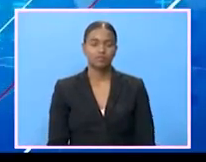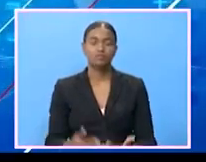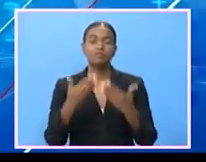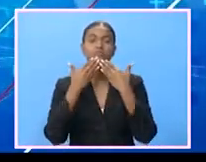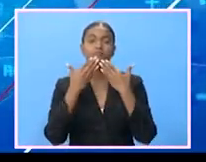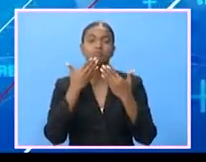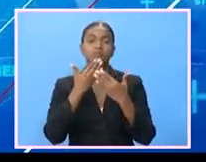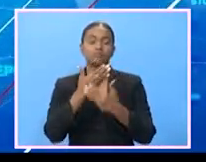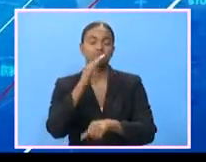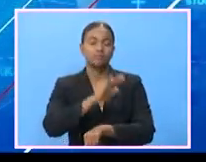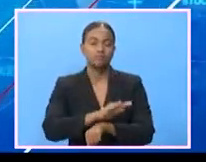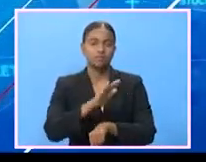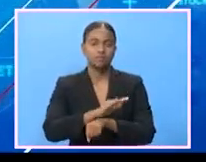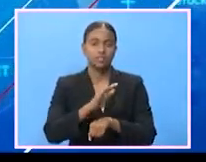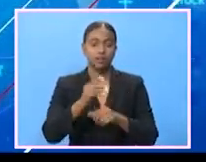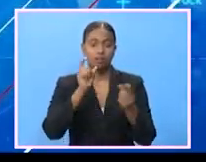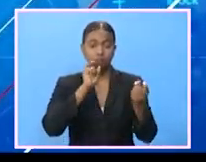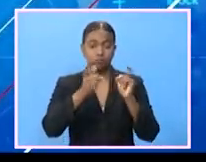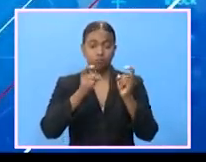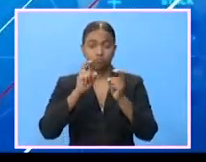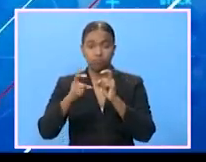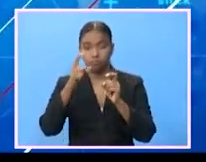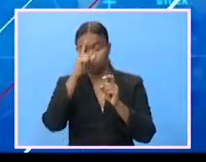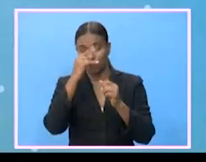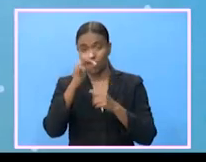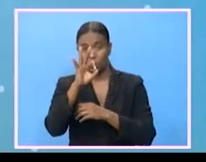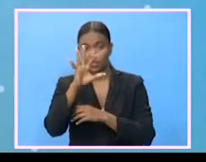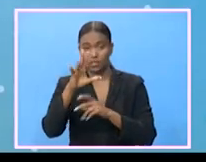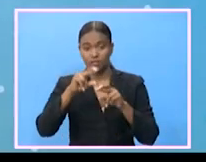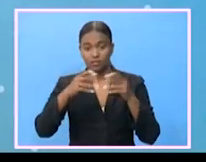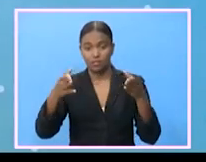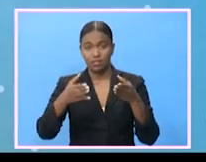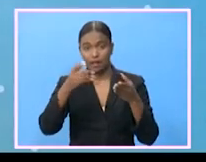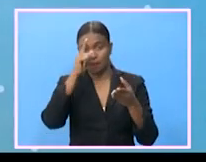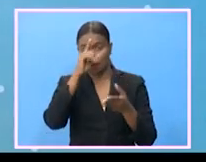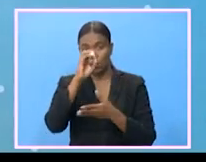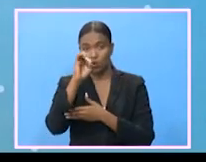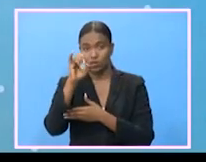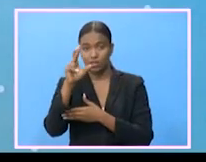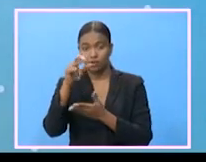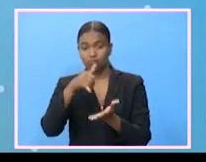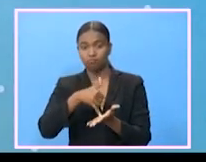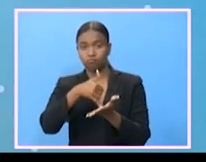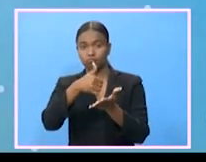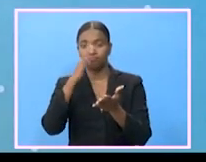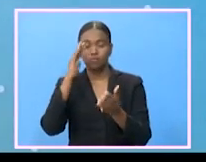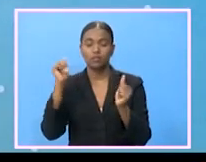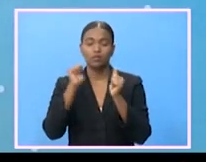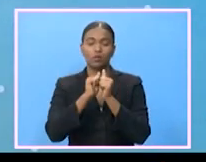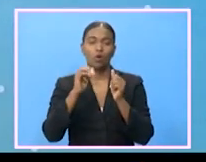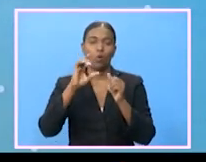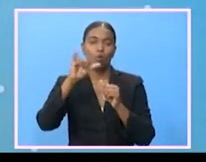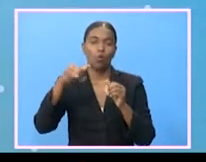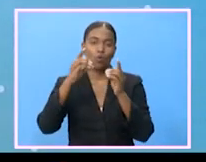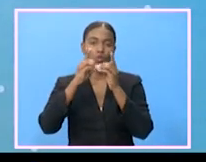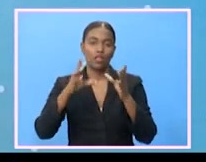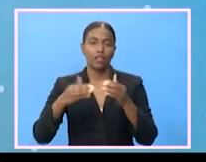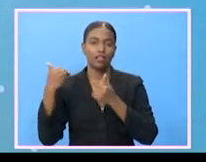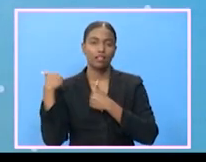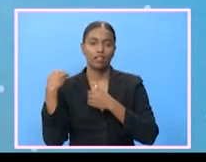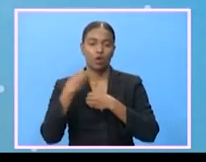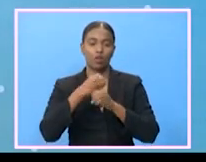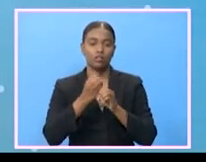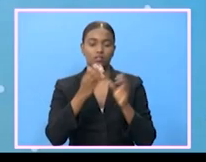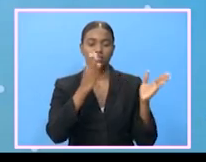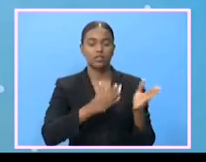Gracias, buenas tardes. Los cambios para la 95 edición de esos premios fueron aprobados por la Junta Directiva de la organización en su